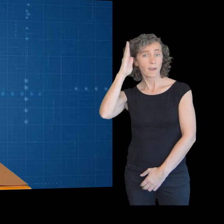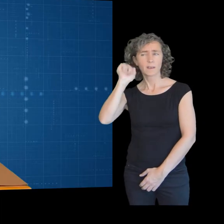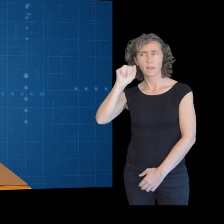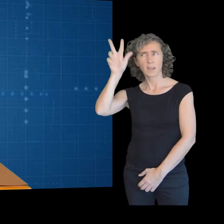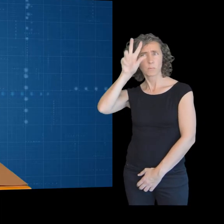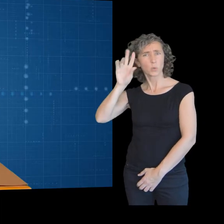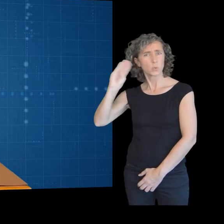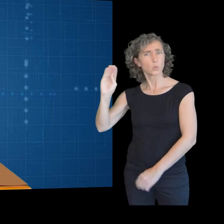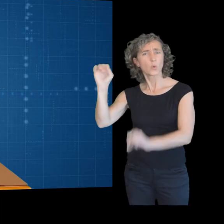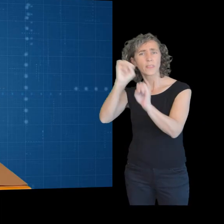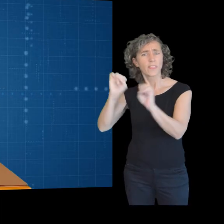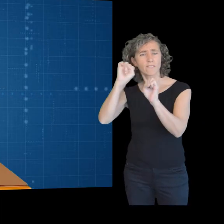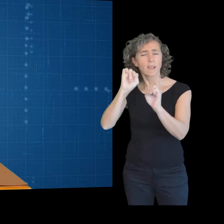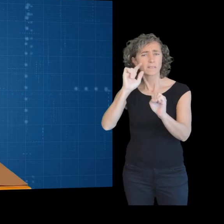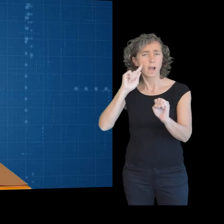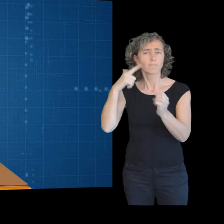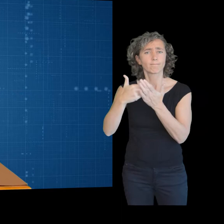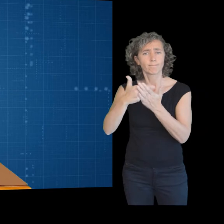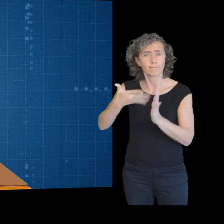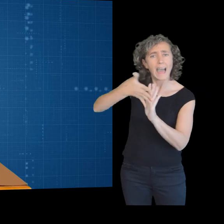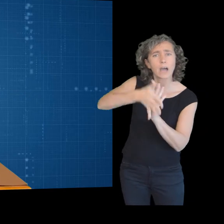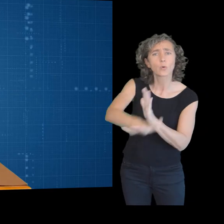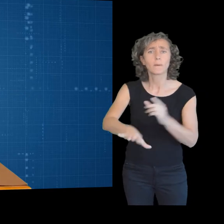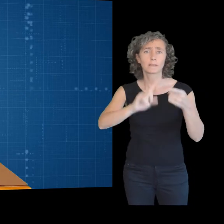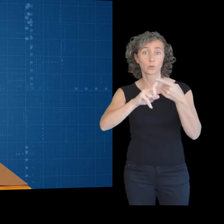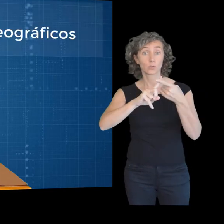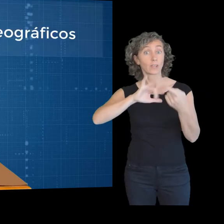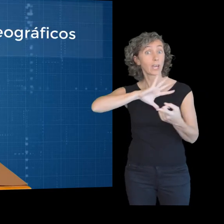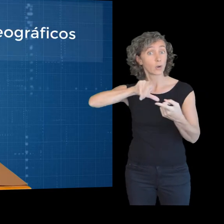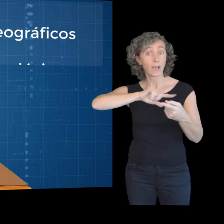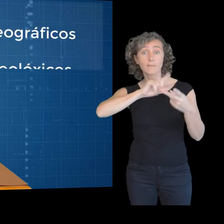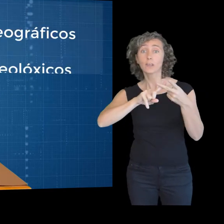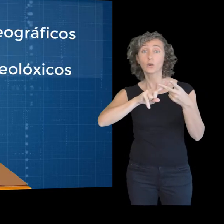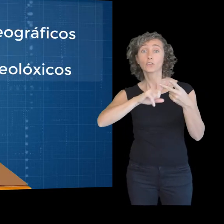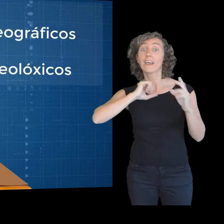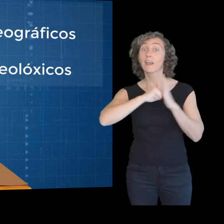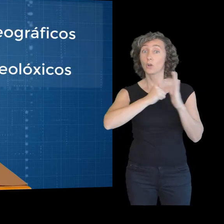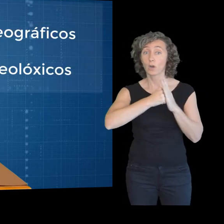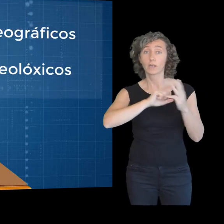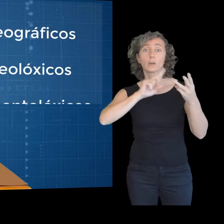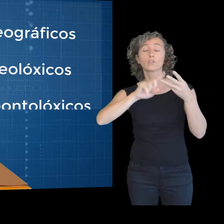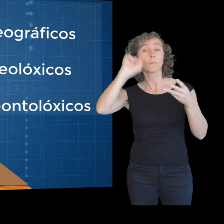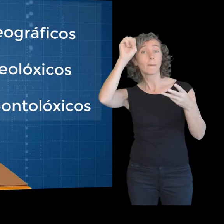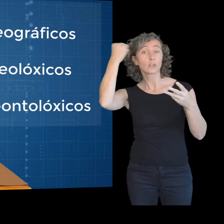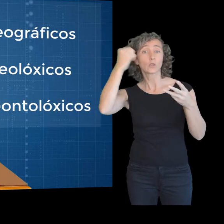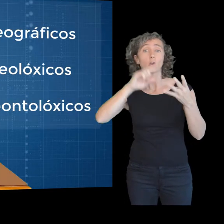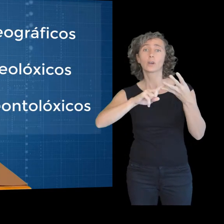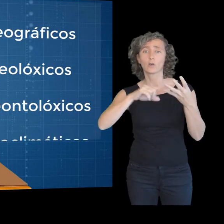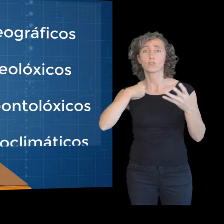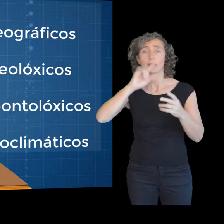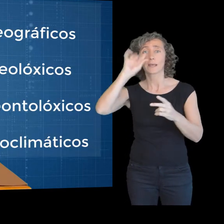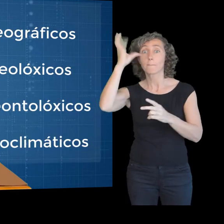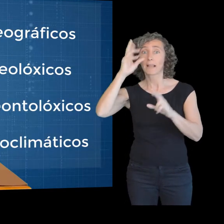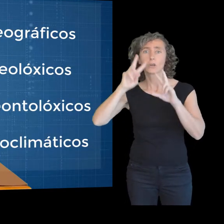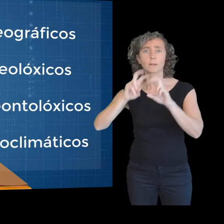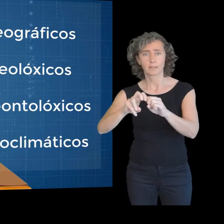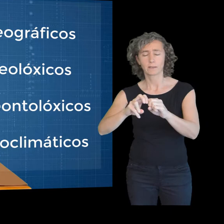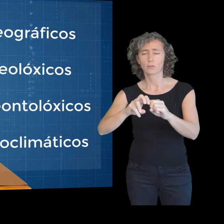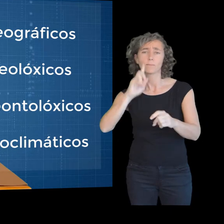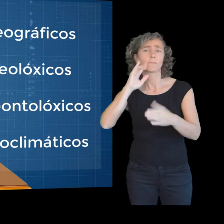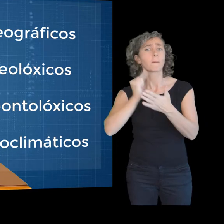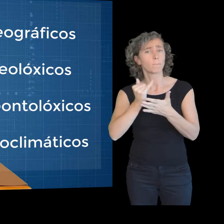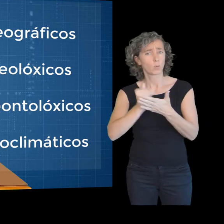Para defender esta hipótese, Wegener aportou argumentos xeográficos, xeolóxicos, paleontolóxicos e